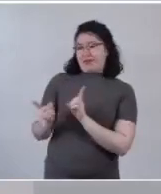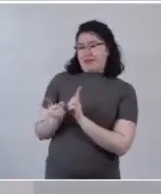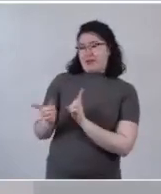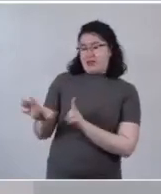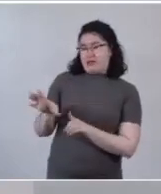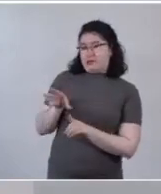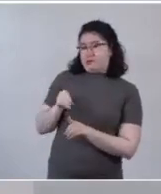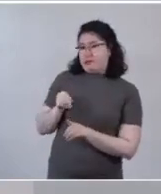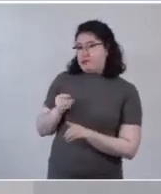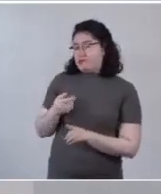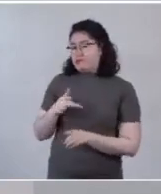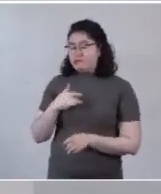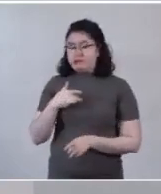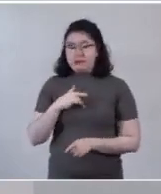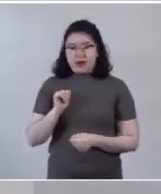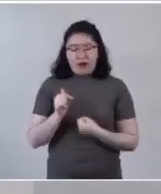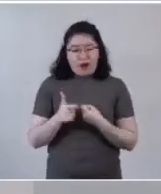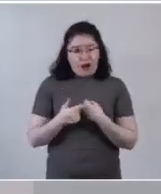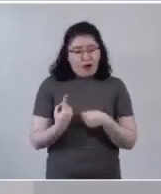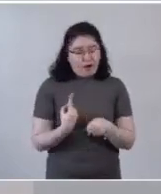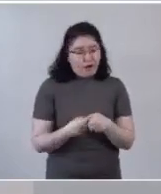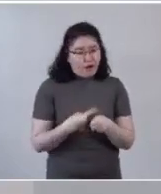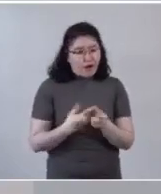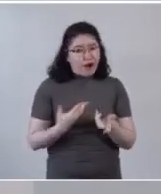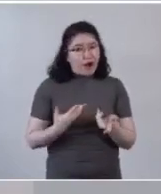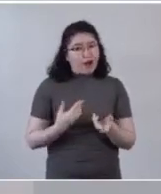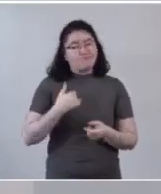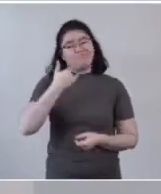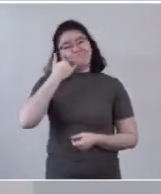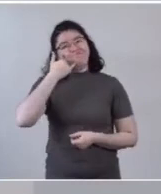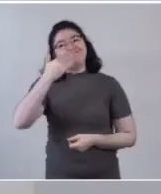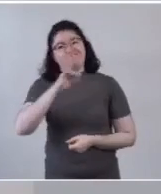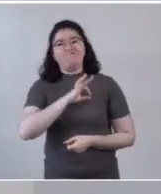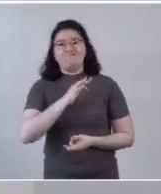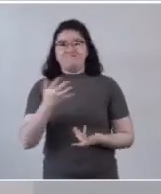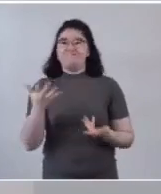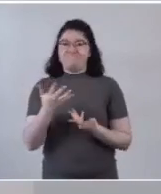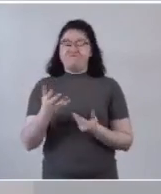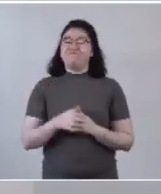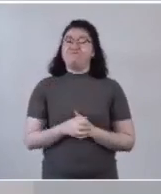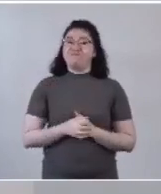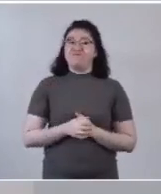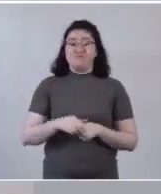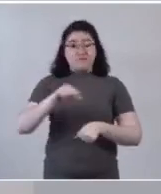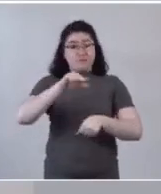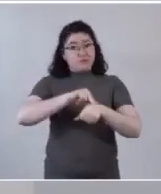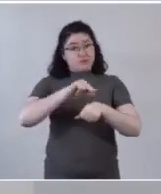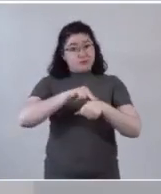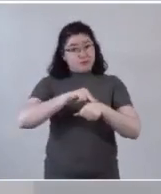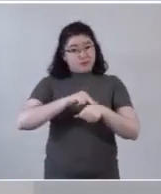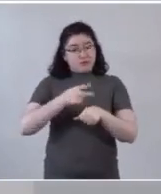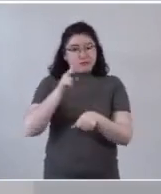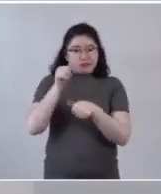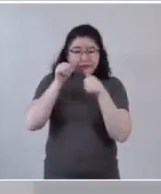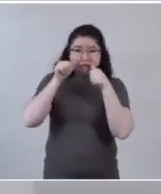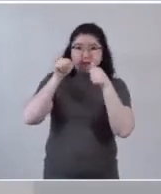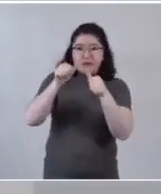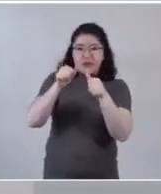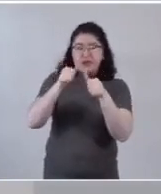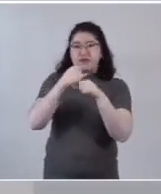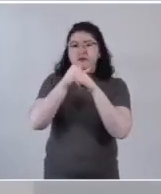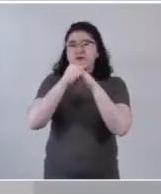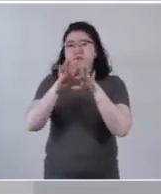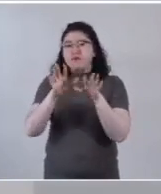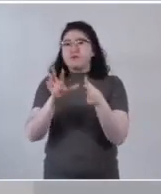que tengan algún síntoma, puedan hablar y nuestros médicos les informan, los atienden y los